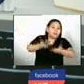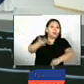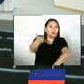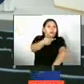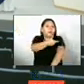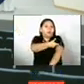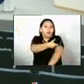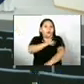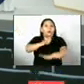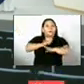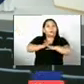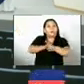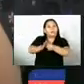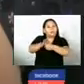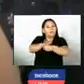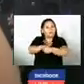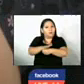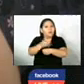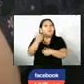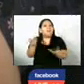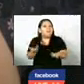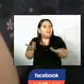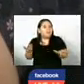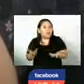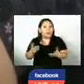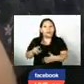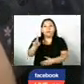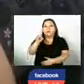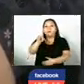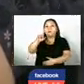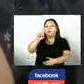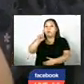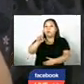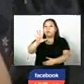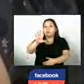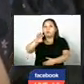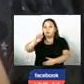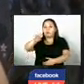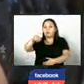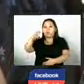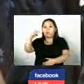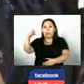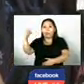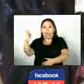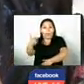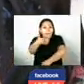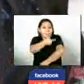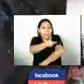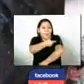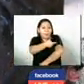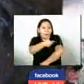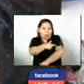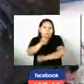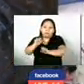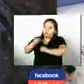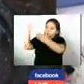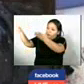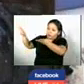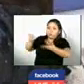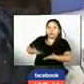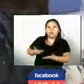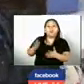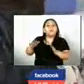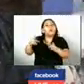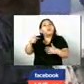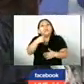de comida 19 esta vez se trata de 150.000 dosis las que van a ingresar y que son parte de